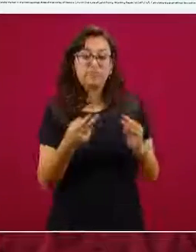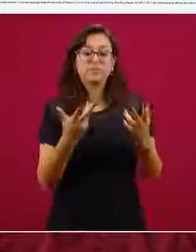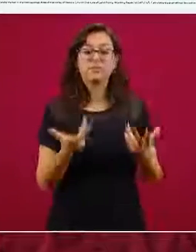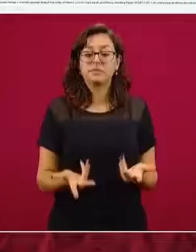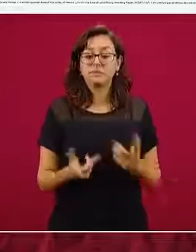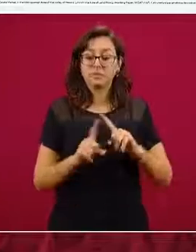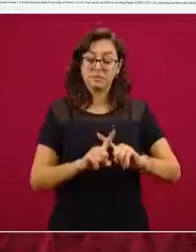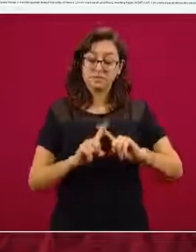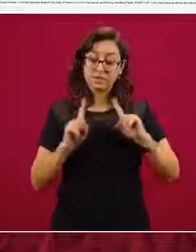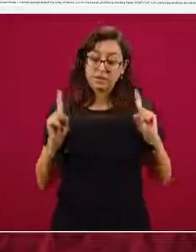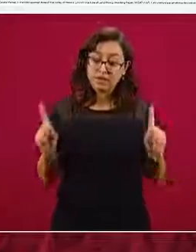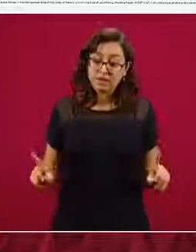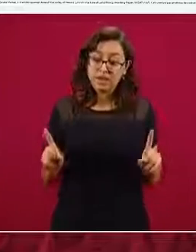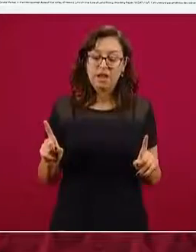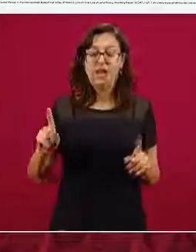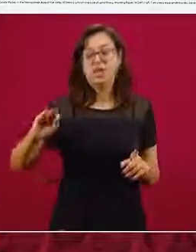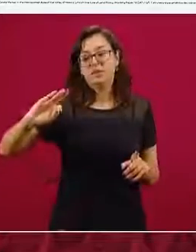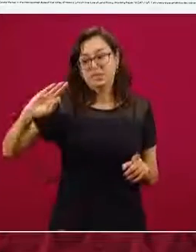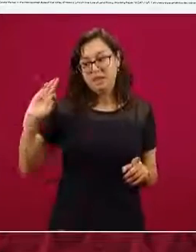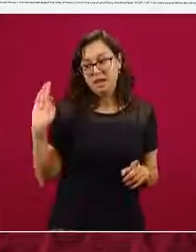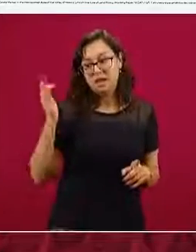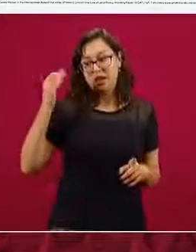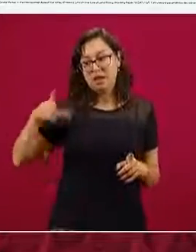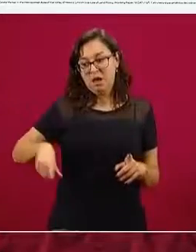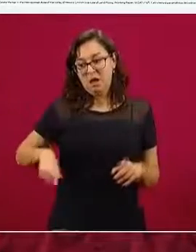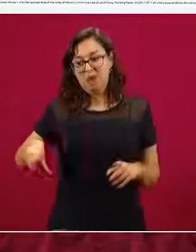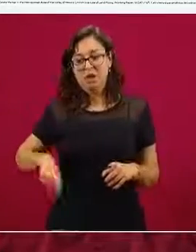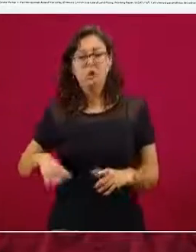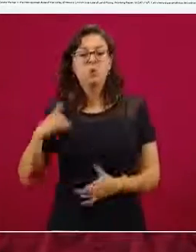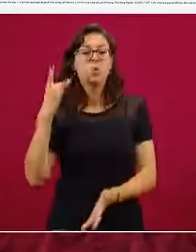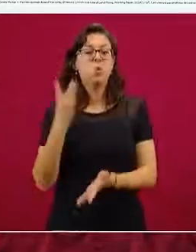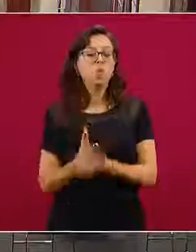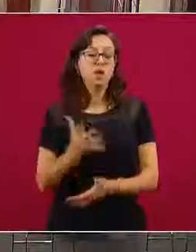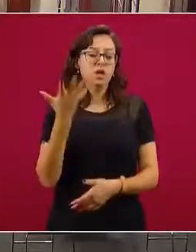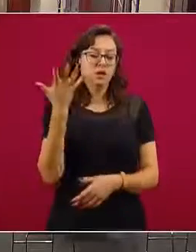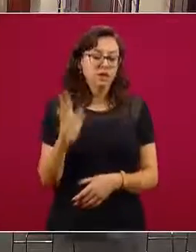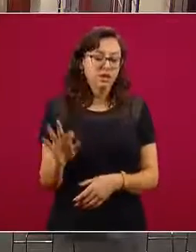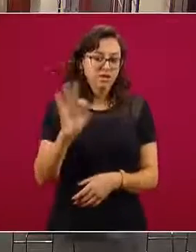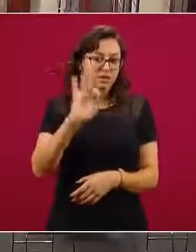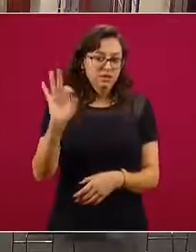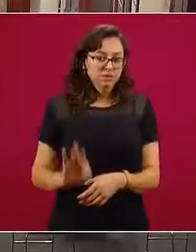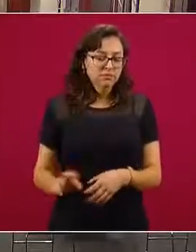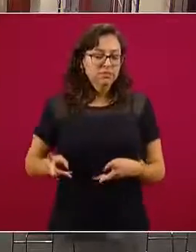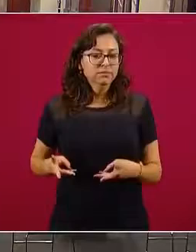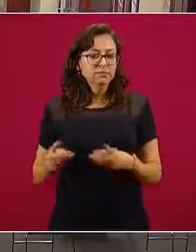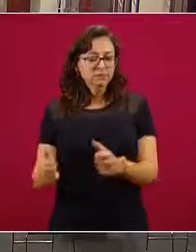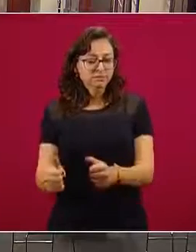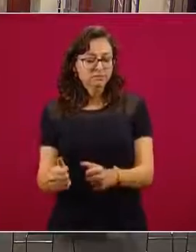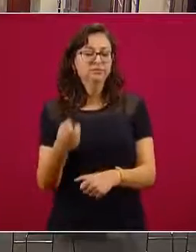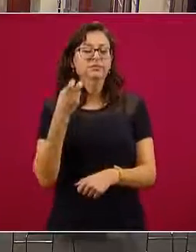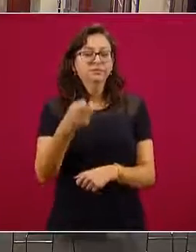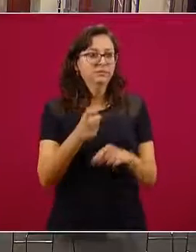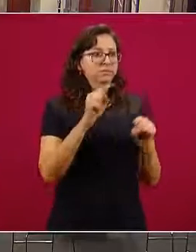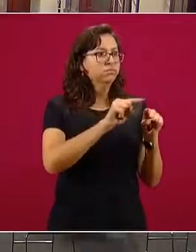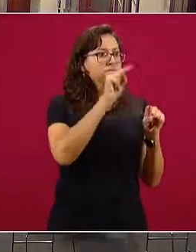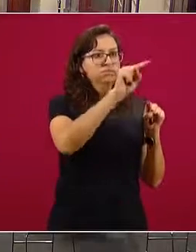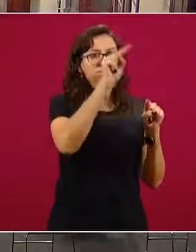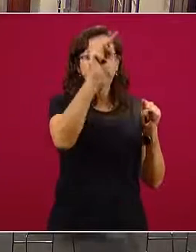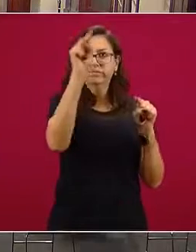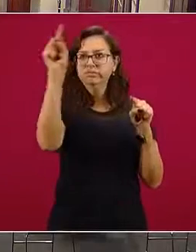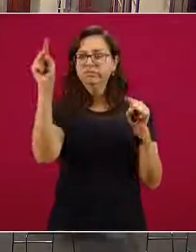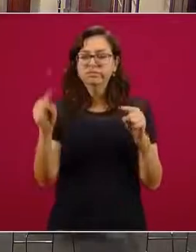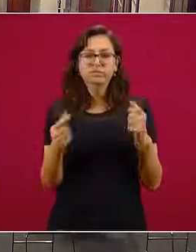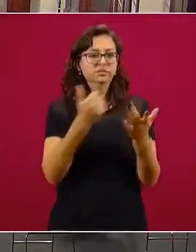Estado, que carga con el 10% de estos costos. Y ese ejemplo que les comento que vimos en muchas ciudades de la frontera